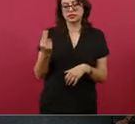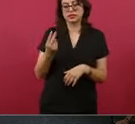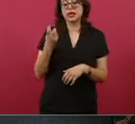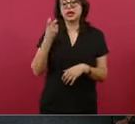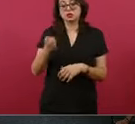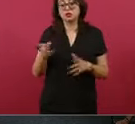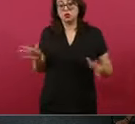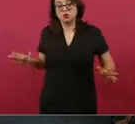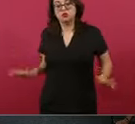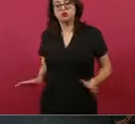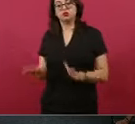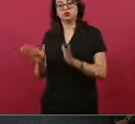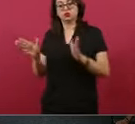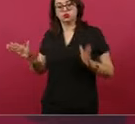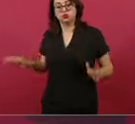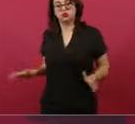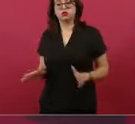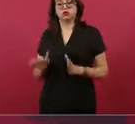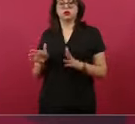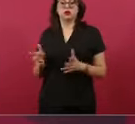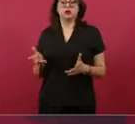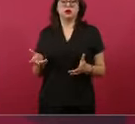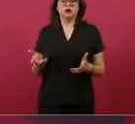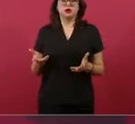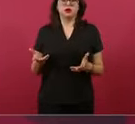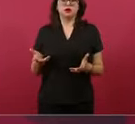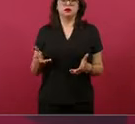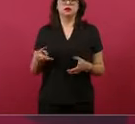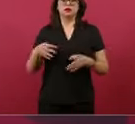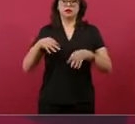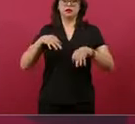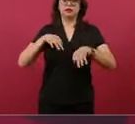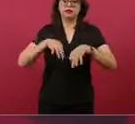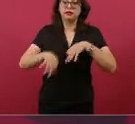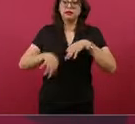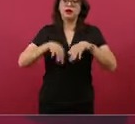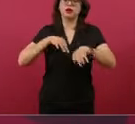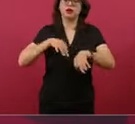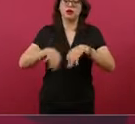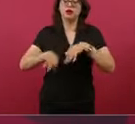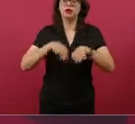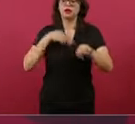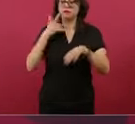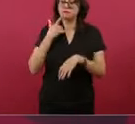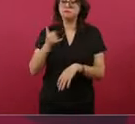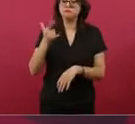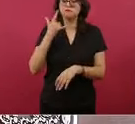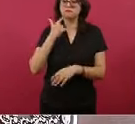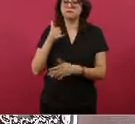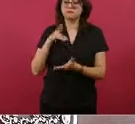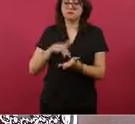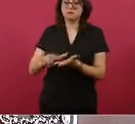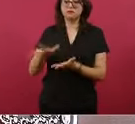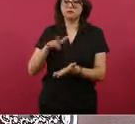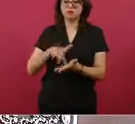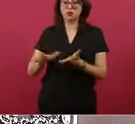Es un trabajo muy humano y muy